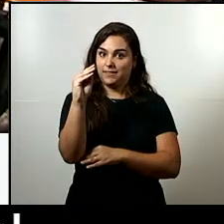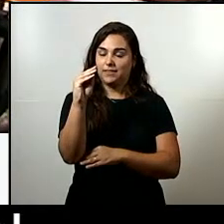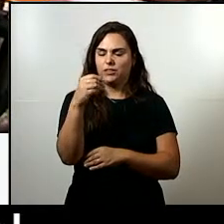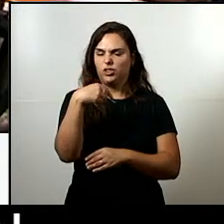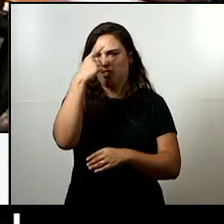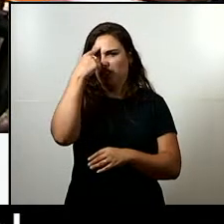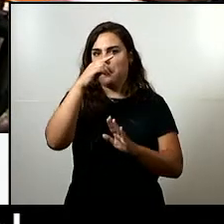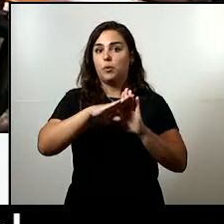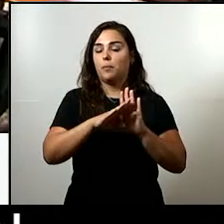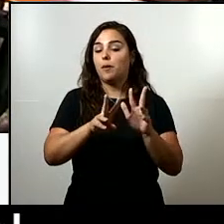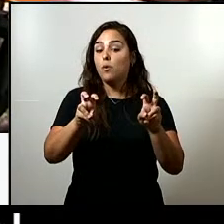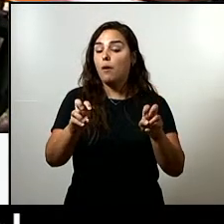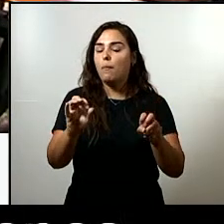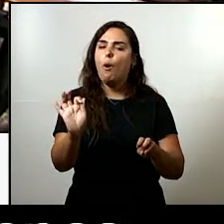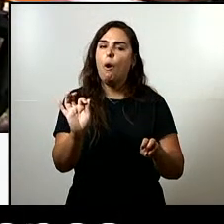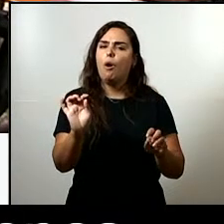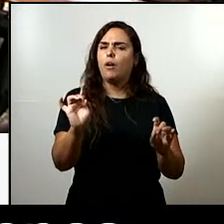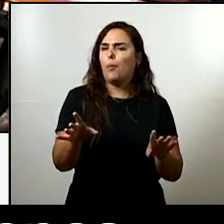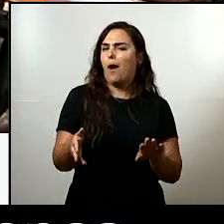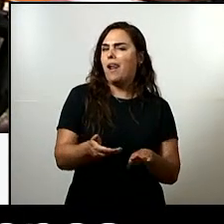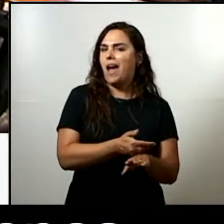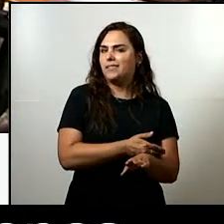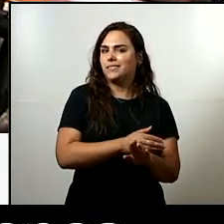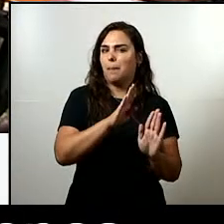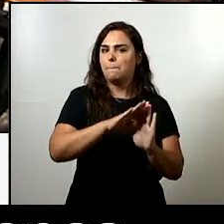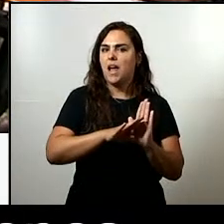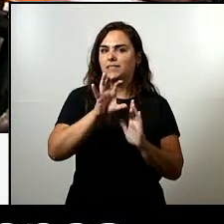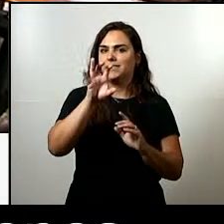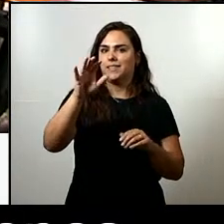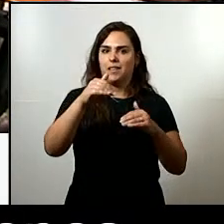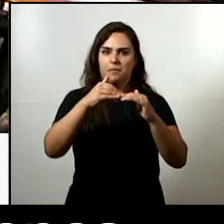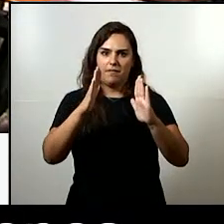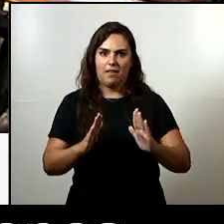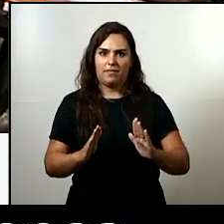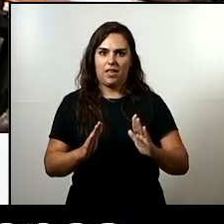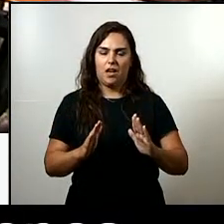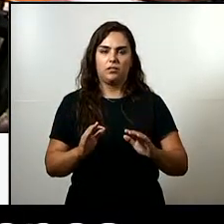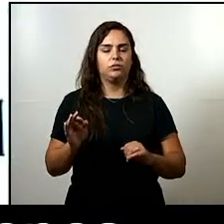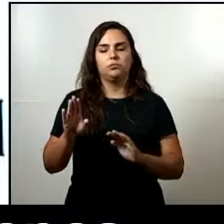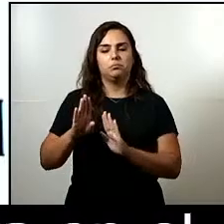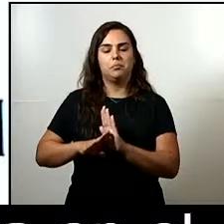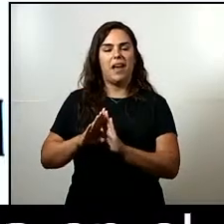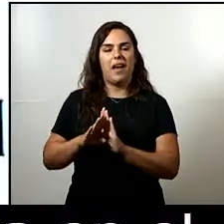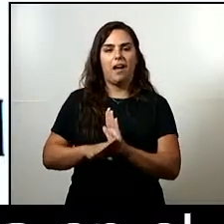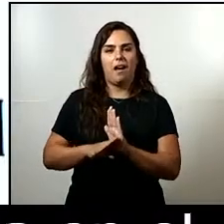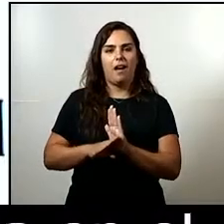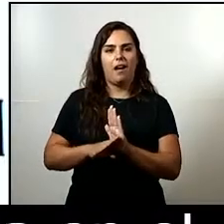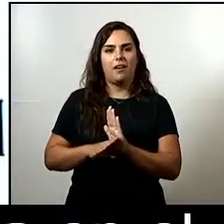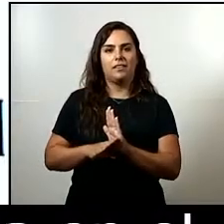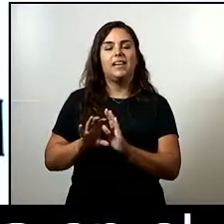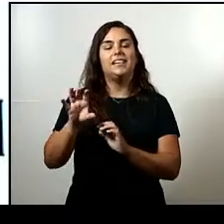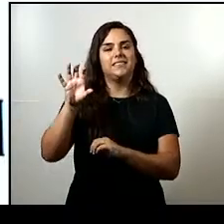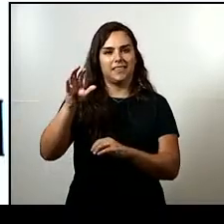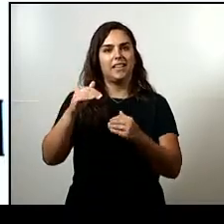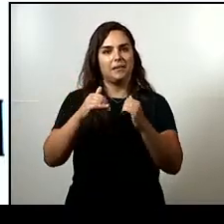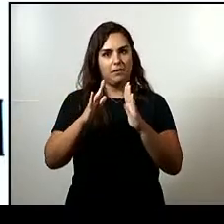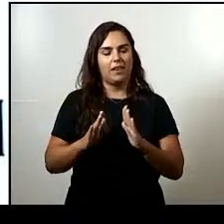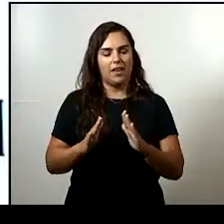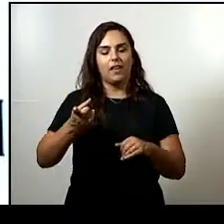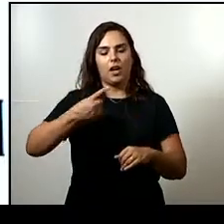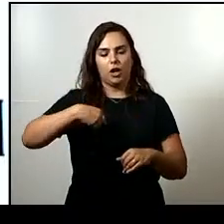si es un programa nuevo o es el programa que estaba ya en el Plan Estatal de Vivienda, simplemente es una nueva convocatoria. Son planes del Plan Estatal de Vivienda que